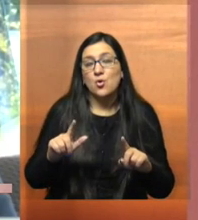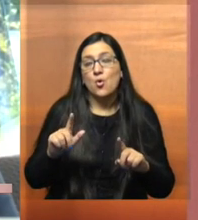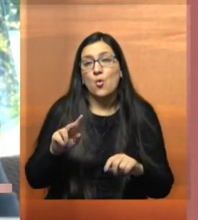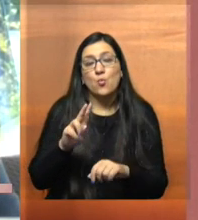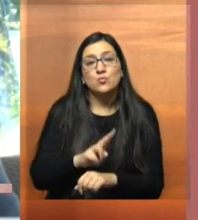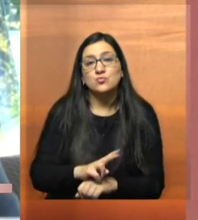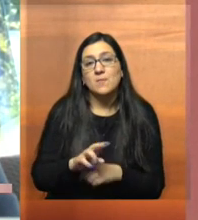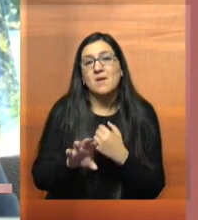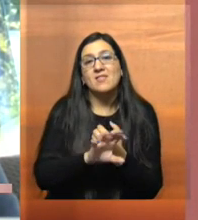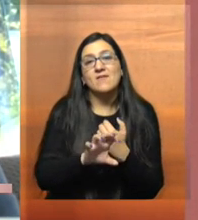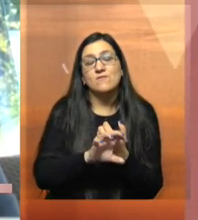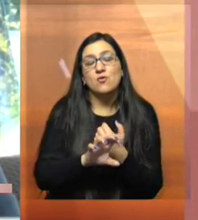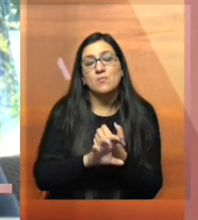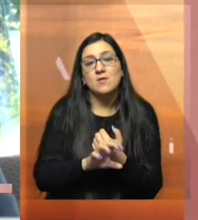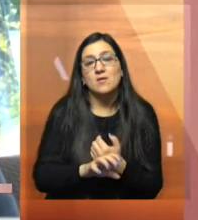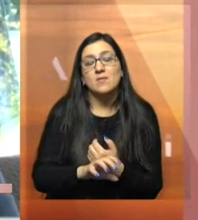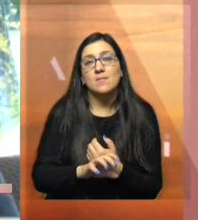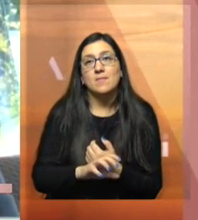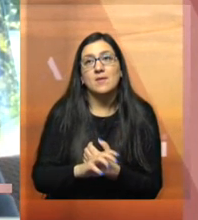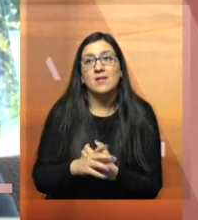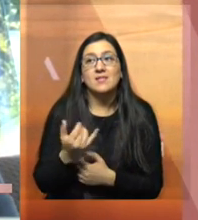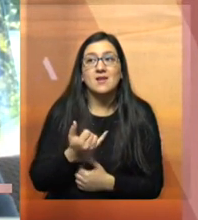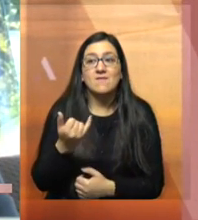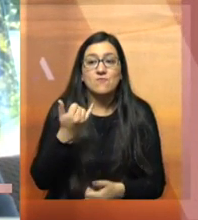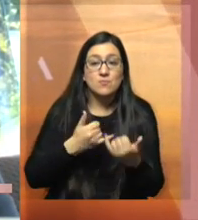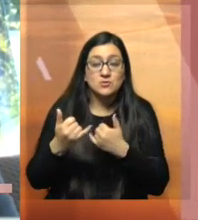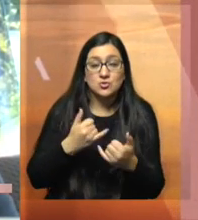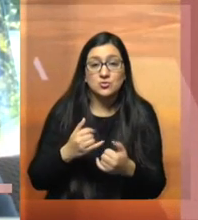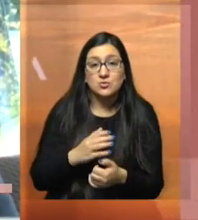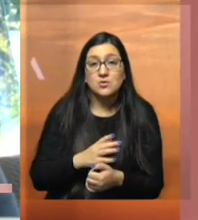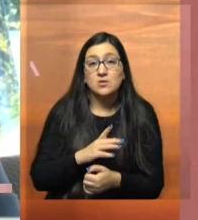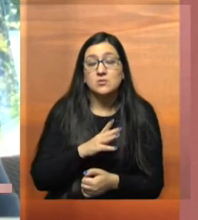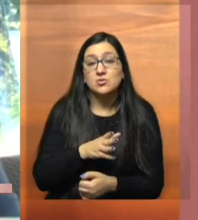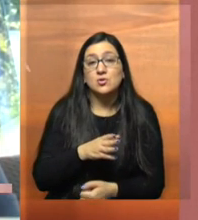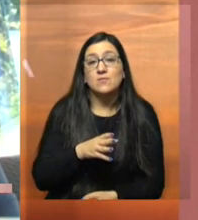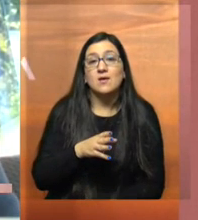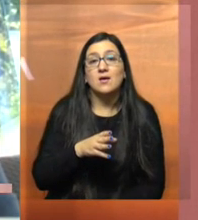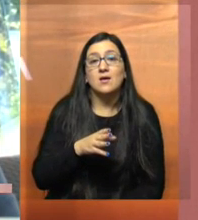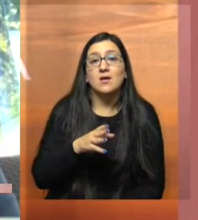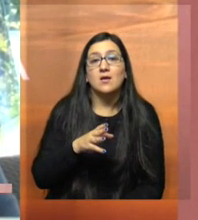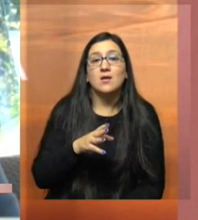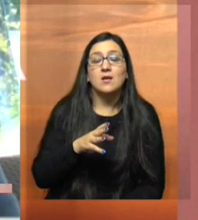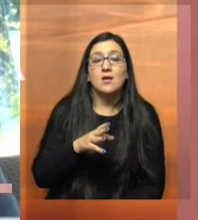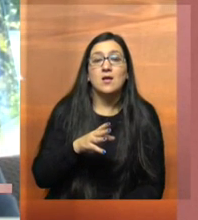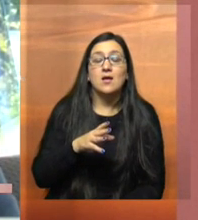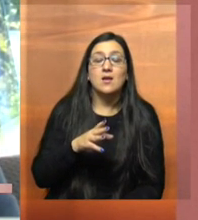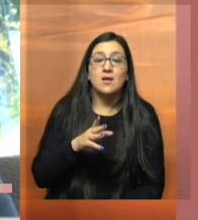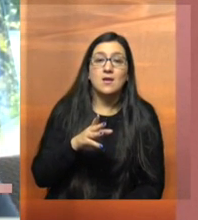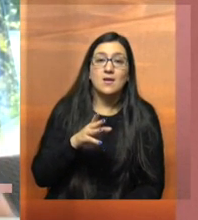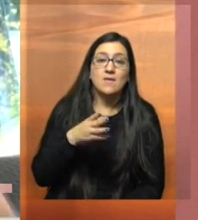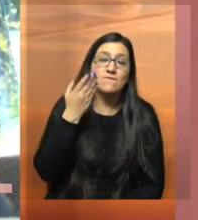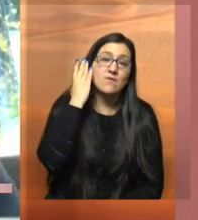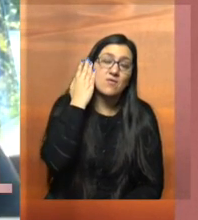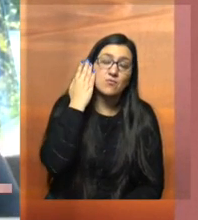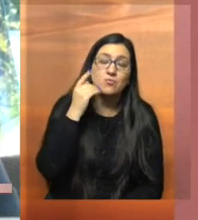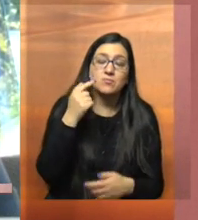plataforma para en su feed leer la información, sino que se va directamente al website o al fanpage de Facebook,